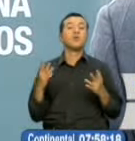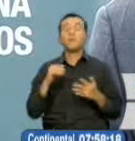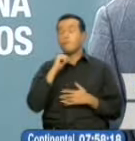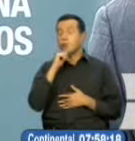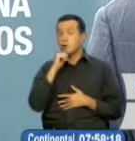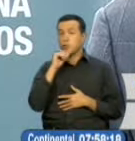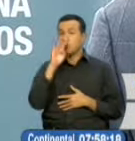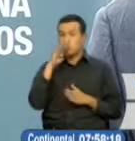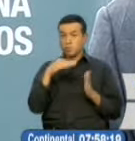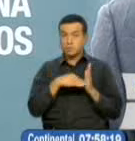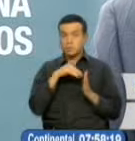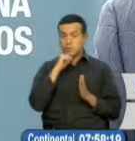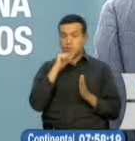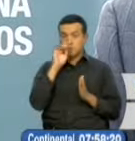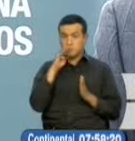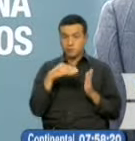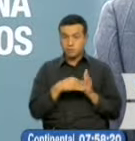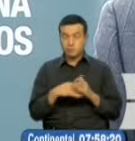4.000 indemnizaciones,